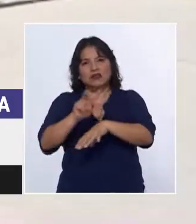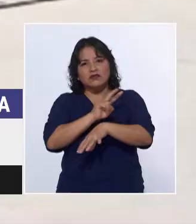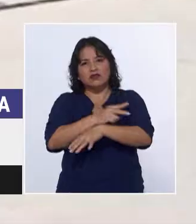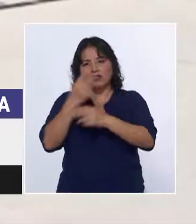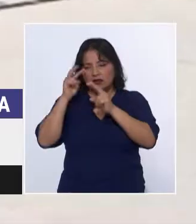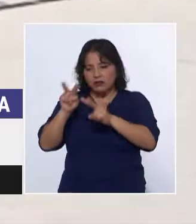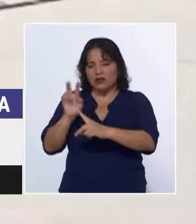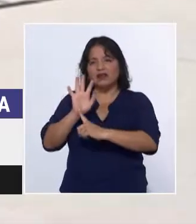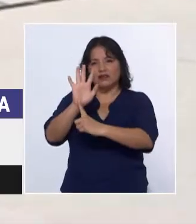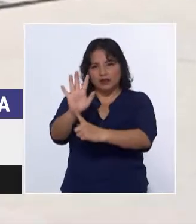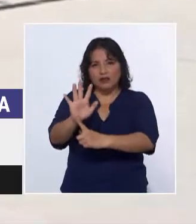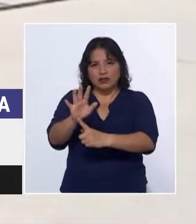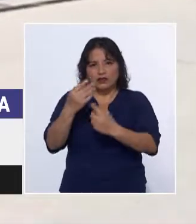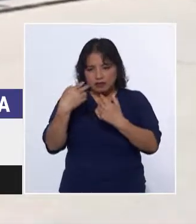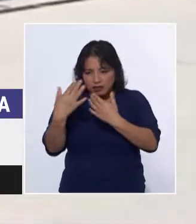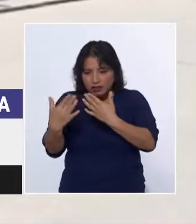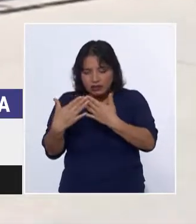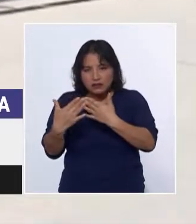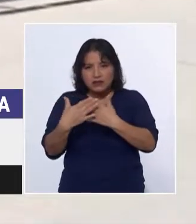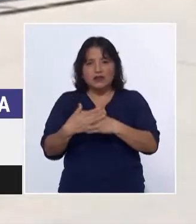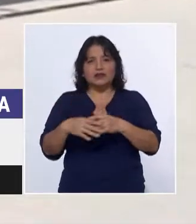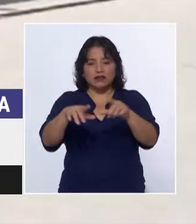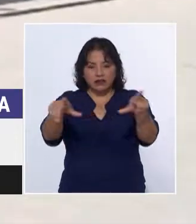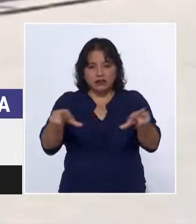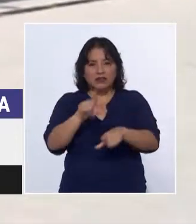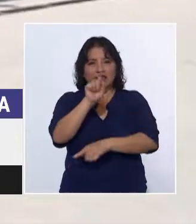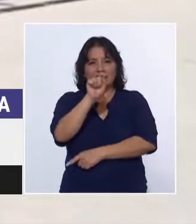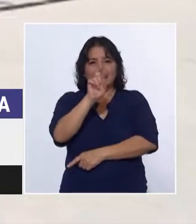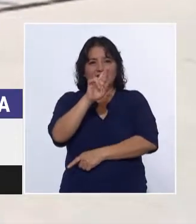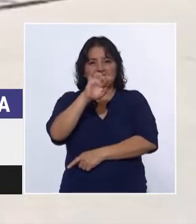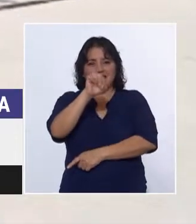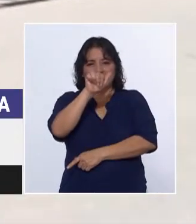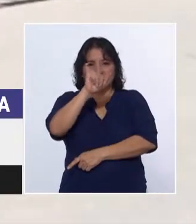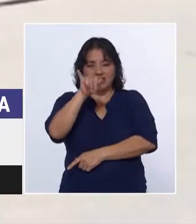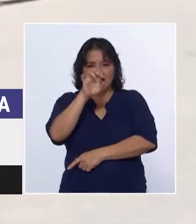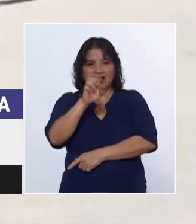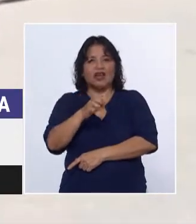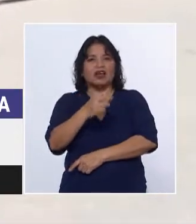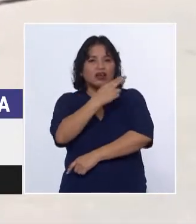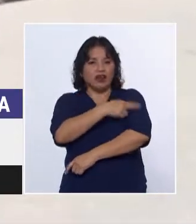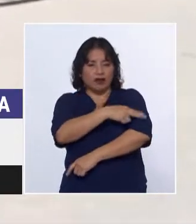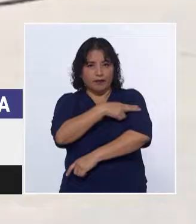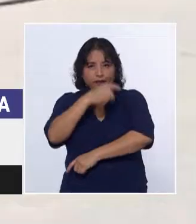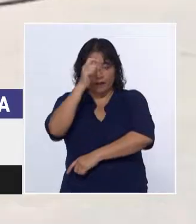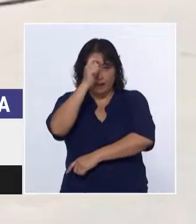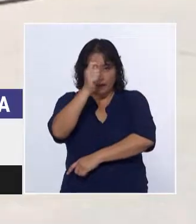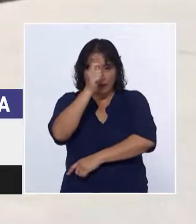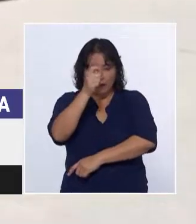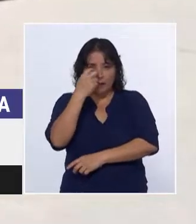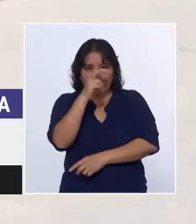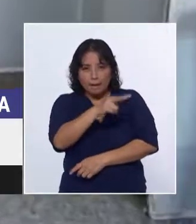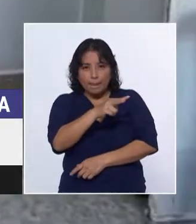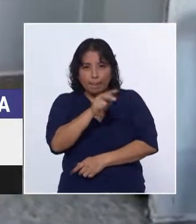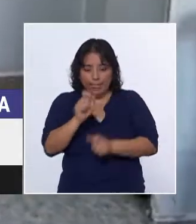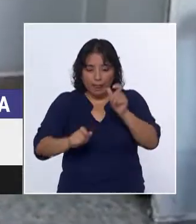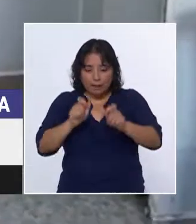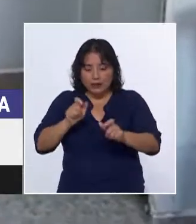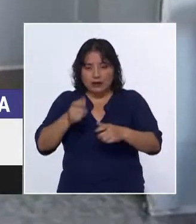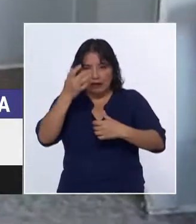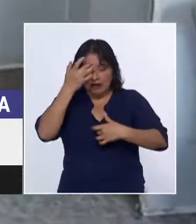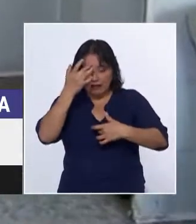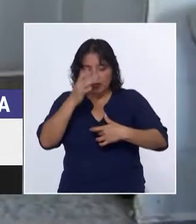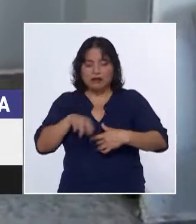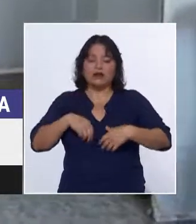para enseñarte aquí lo más muy cerca, el triaje del Hospital de Tumbes, Lorena. Pero los pacientes están